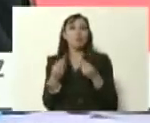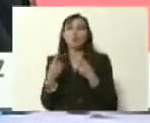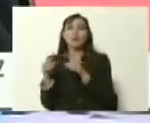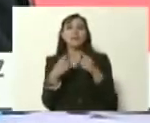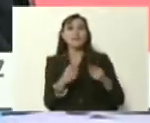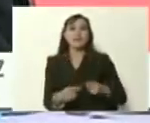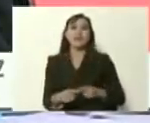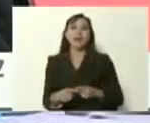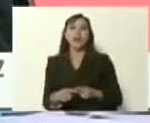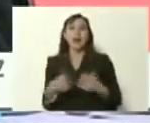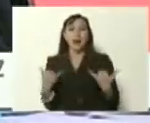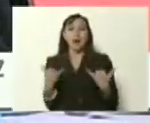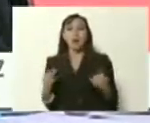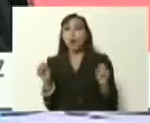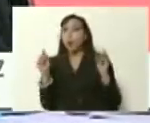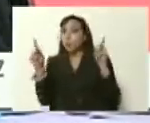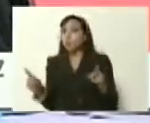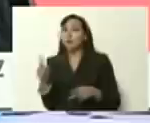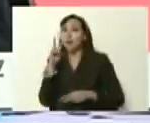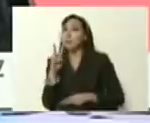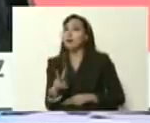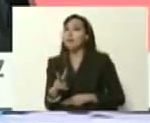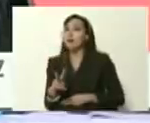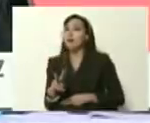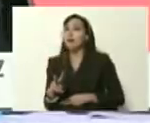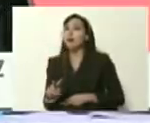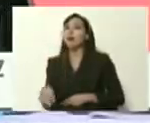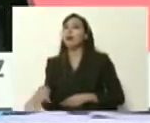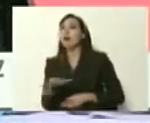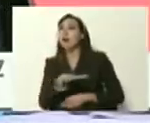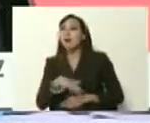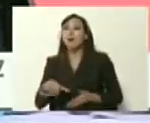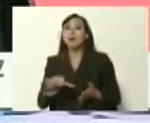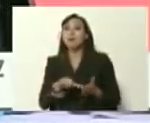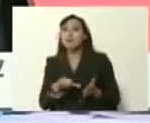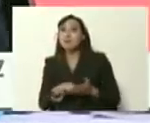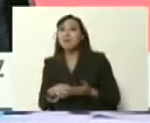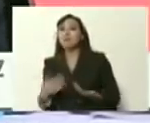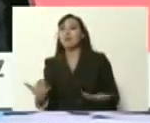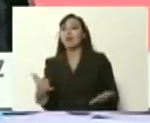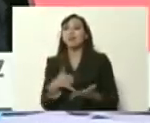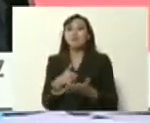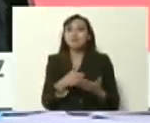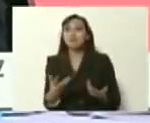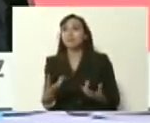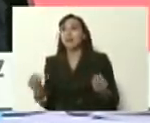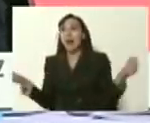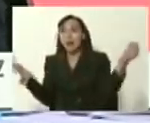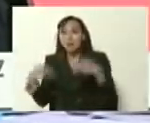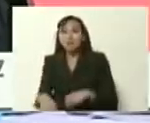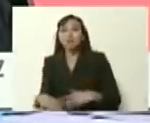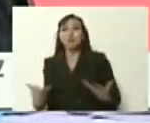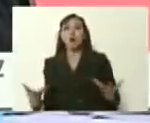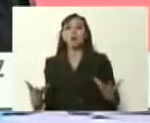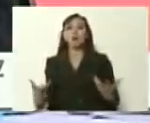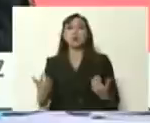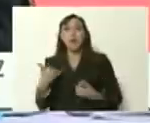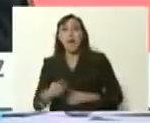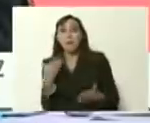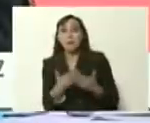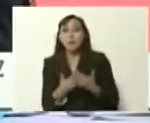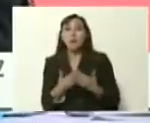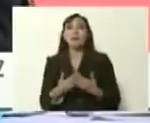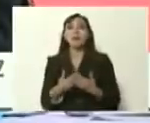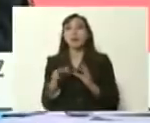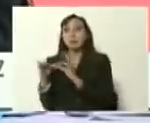es una gran oportunidad para ver dónde está la confluencia, dónde están los acuerdos, dónde están las propuestas